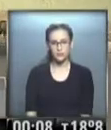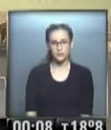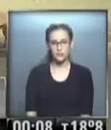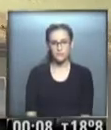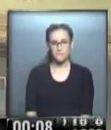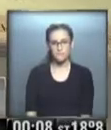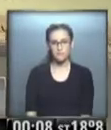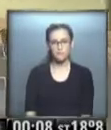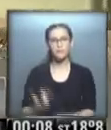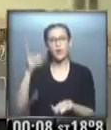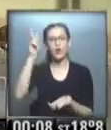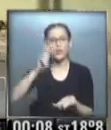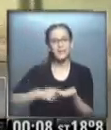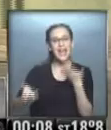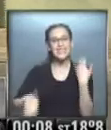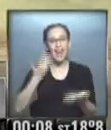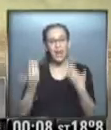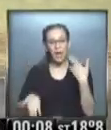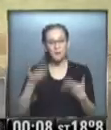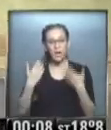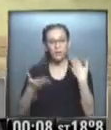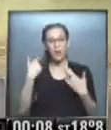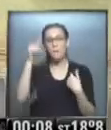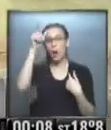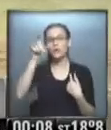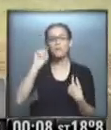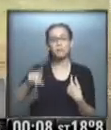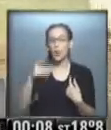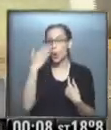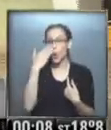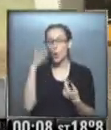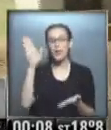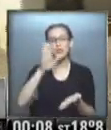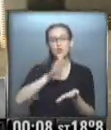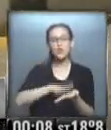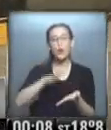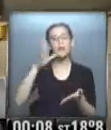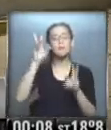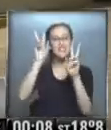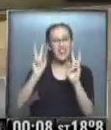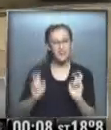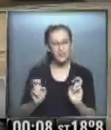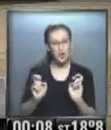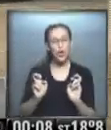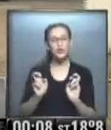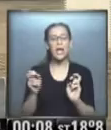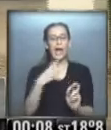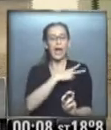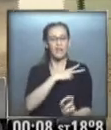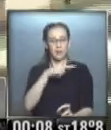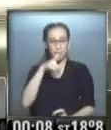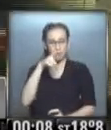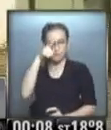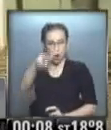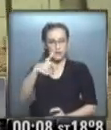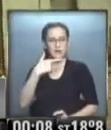Un nuevo allanamiento se realizó en la Central de Policía de Córdoba con relación a la causa que investiga las vinculaciones de altos jefes de la fuerza